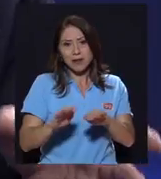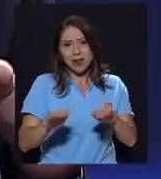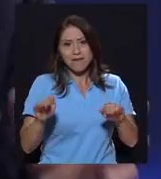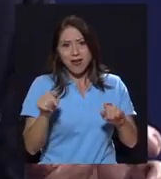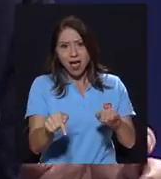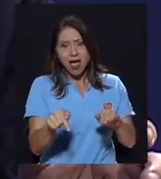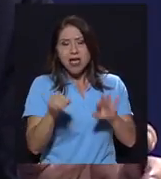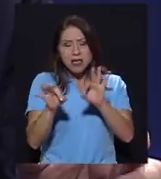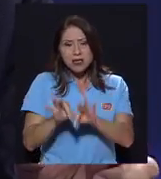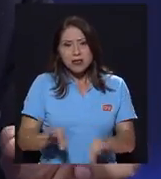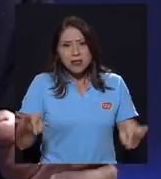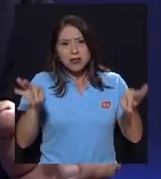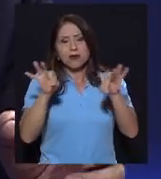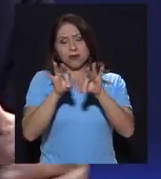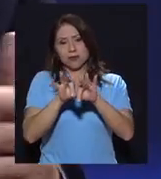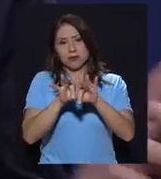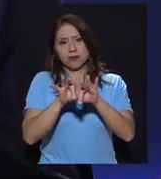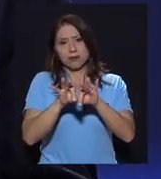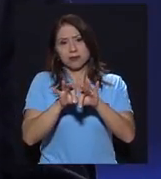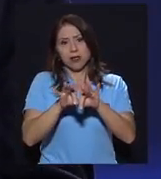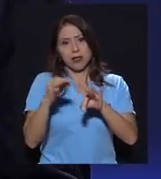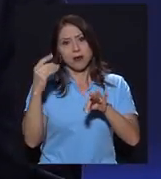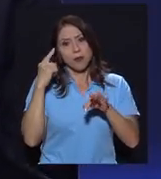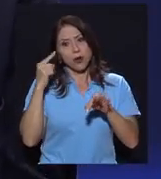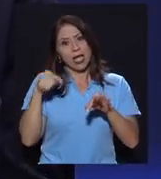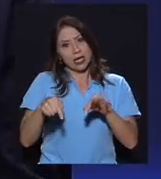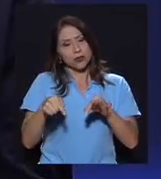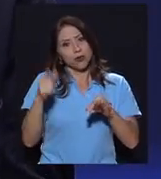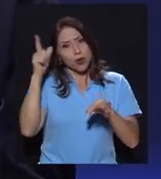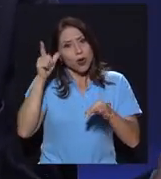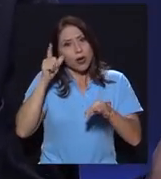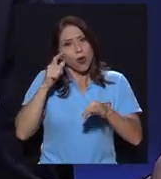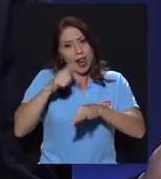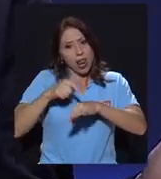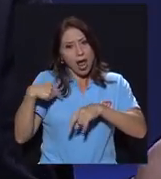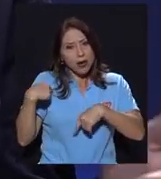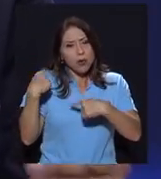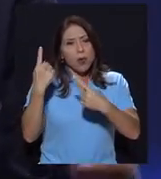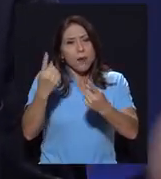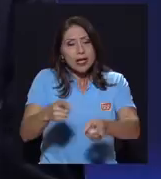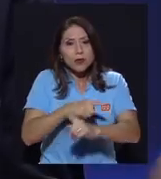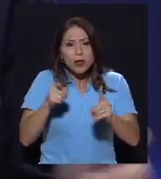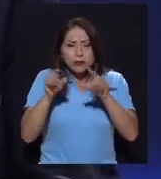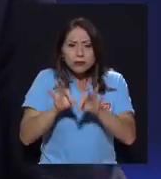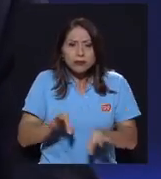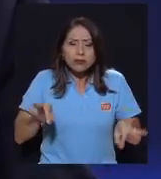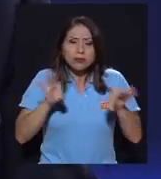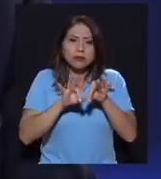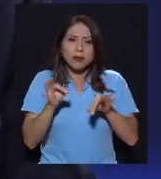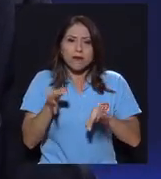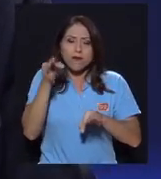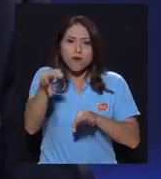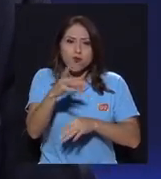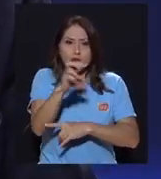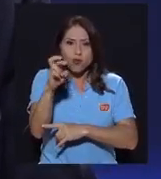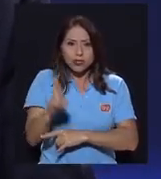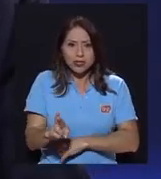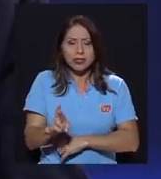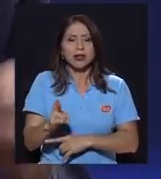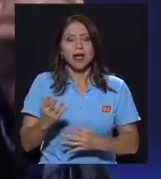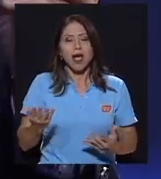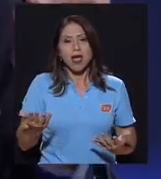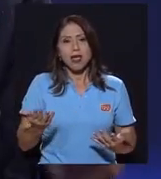fundamental por obviamente una inversión a largo plazo pero una inversión trascendental para el futuro de costa rica